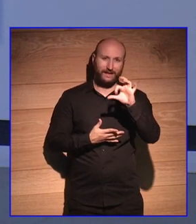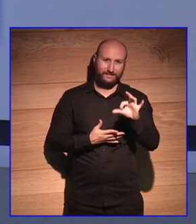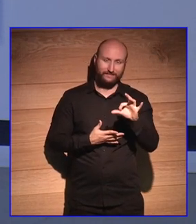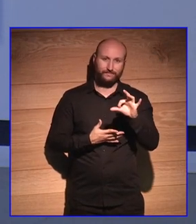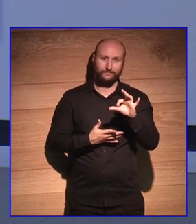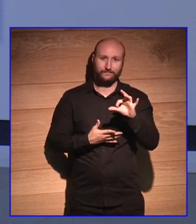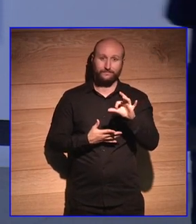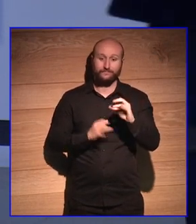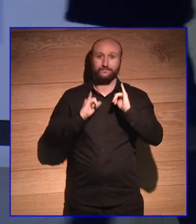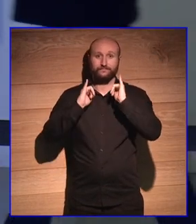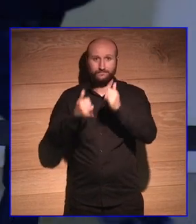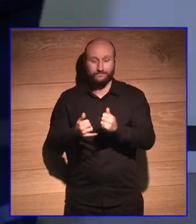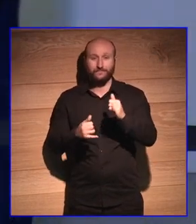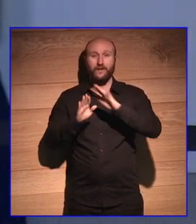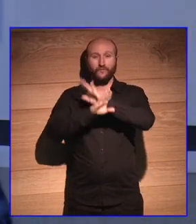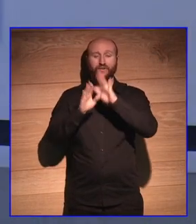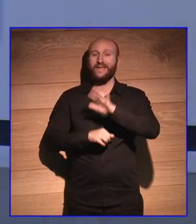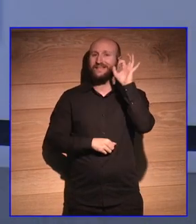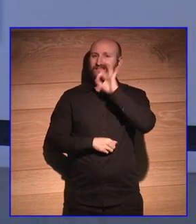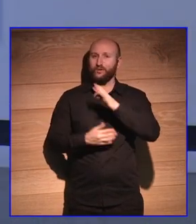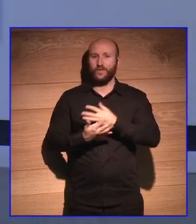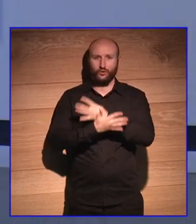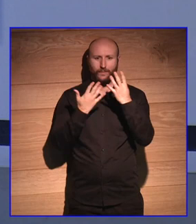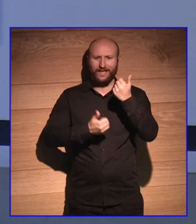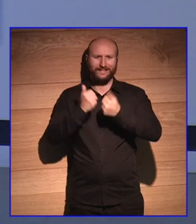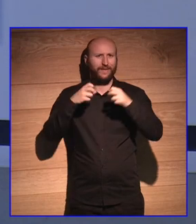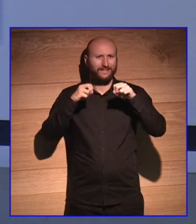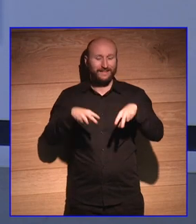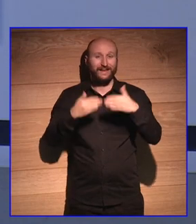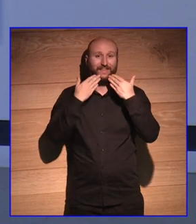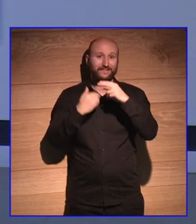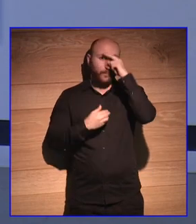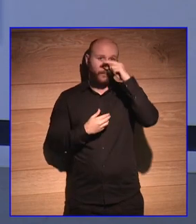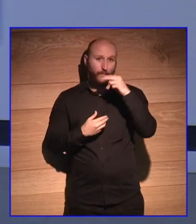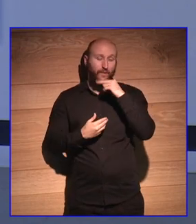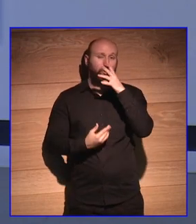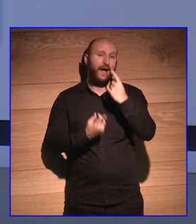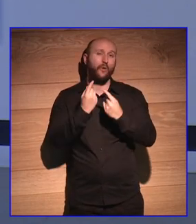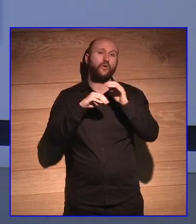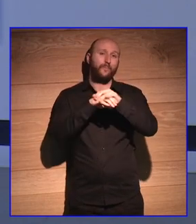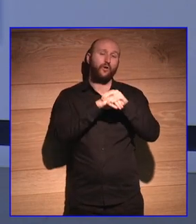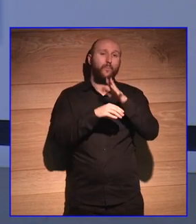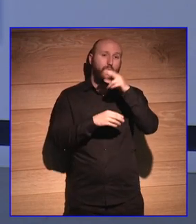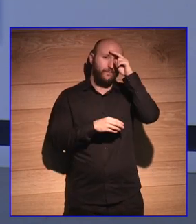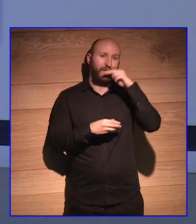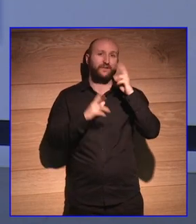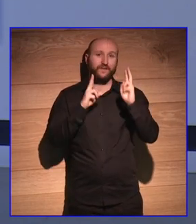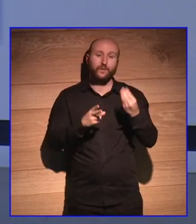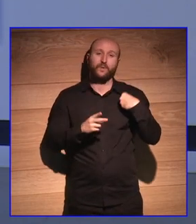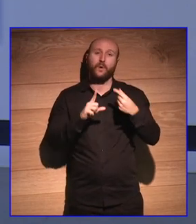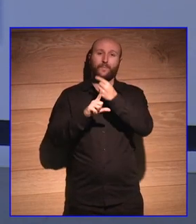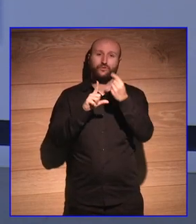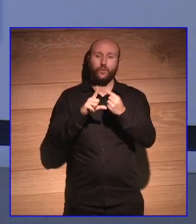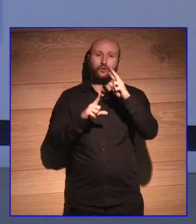a finales del siglo 19 sin examinarse y gracias al paternalismo de algunos amigos de su fallecido padre el pintor eduardo